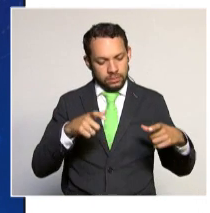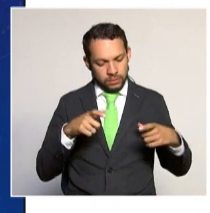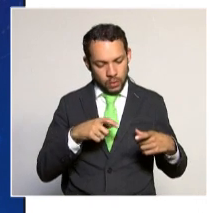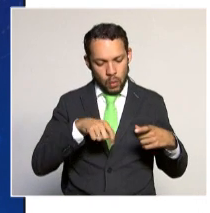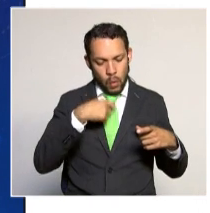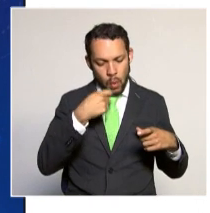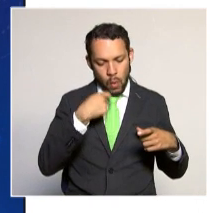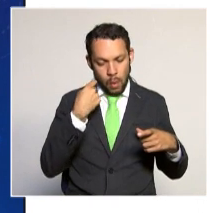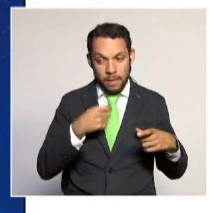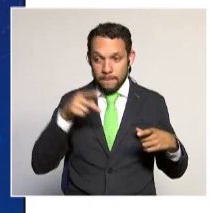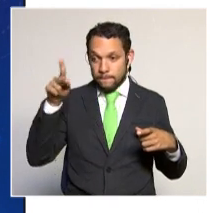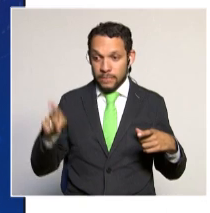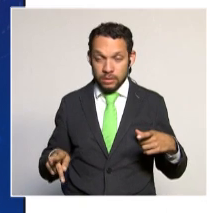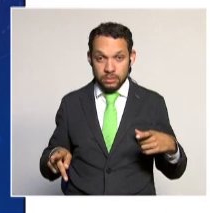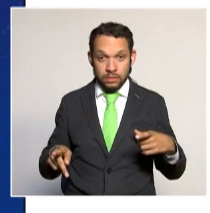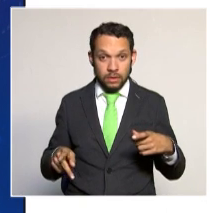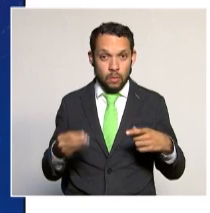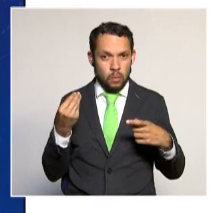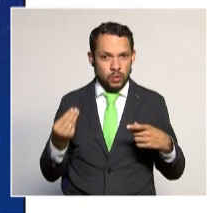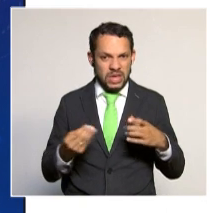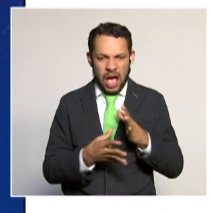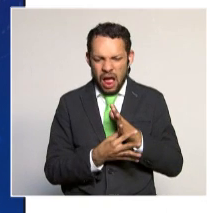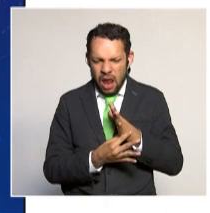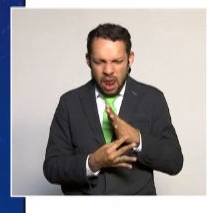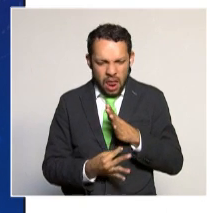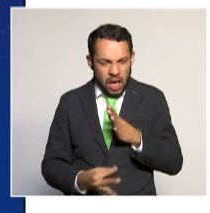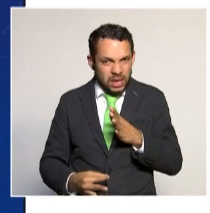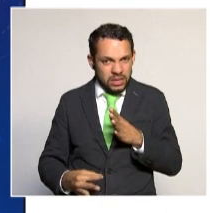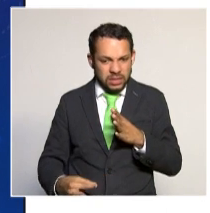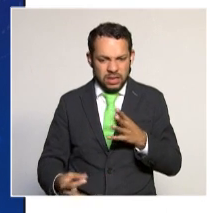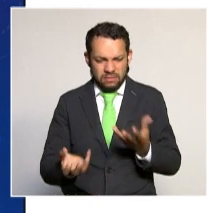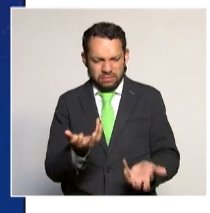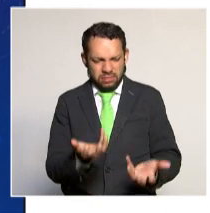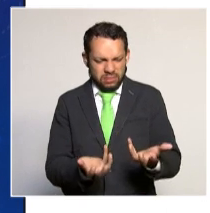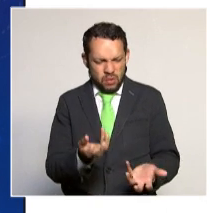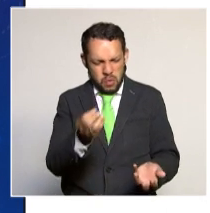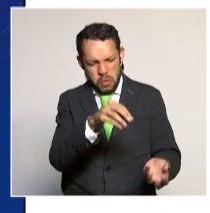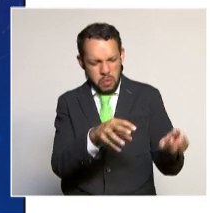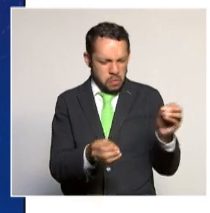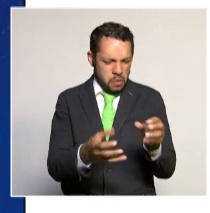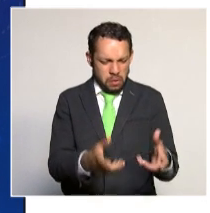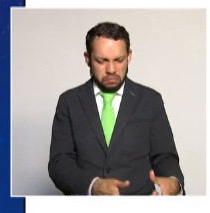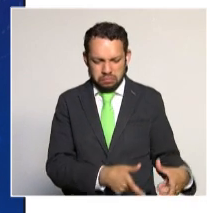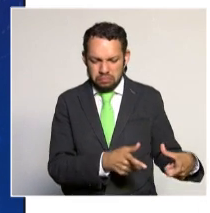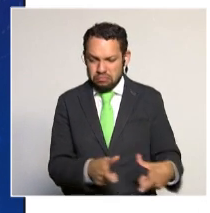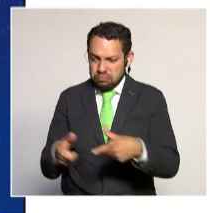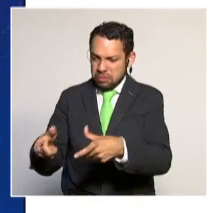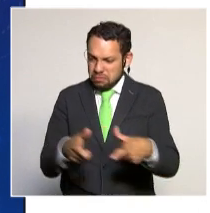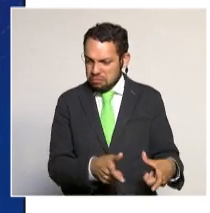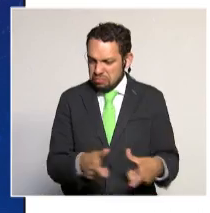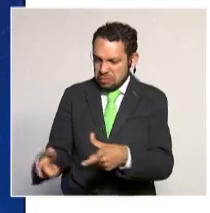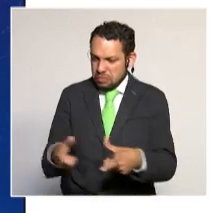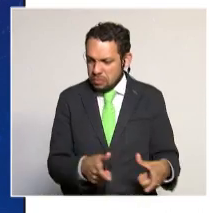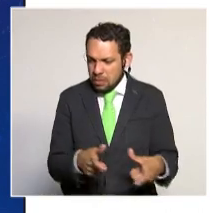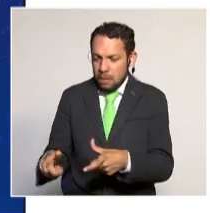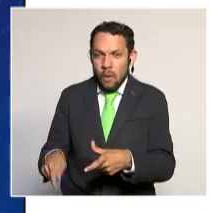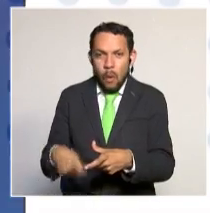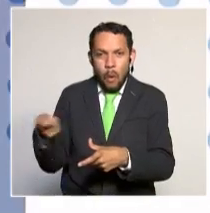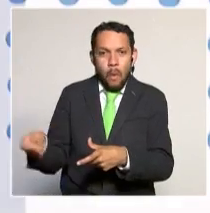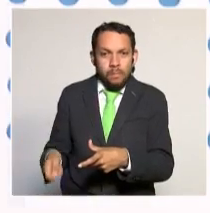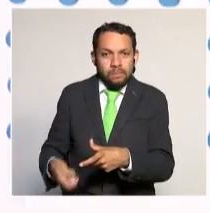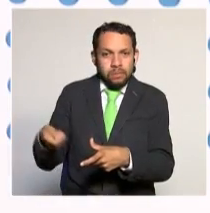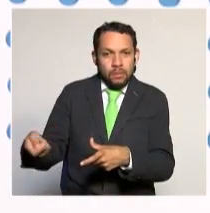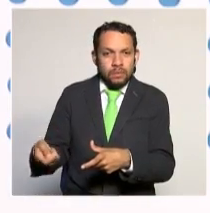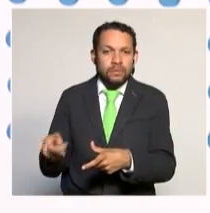de Alzheimer, no atiborrarlo de grasas y de montón de alimento porque simplemente son los últimos años de su vida. El asunto no está en